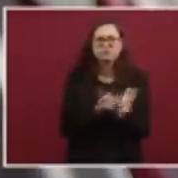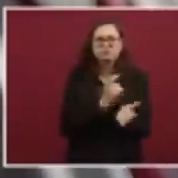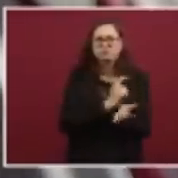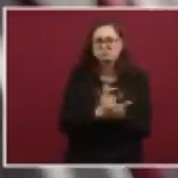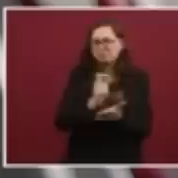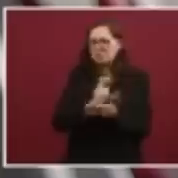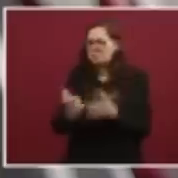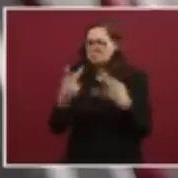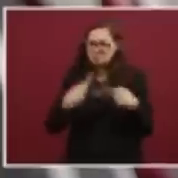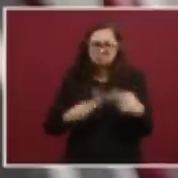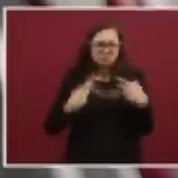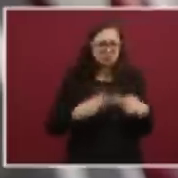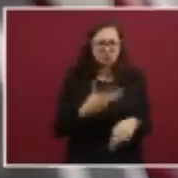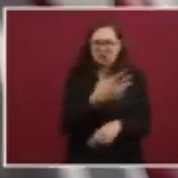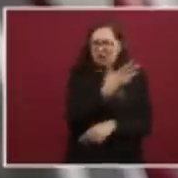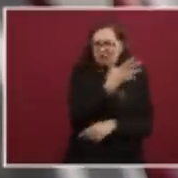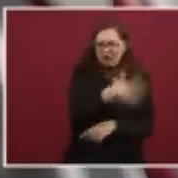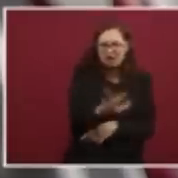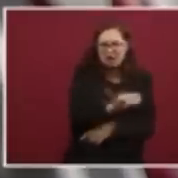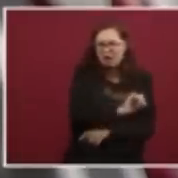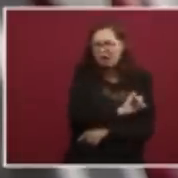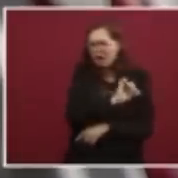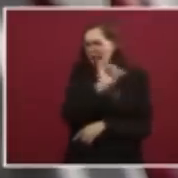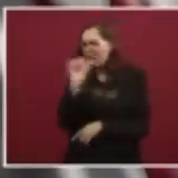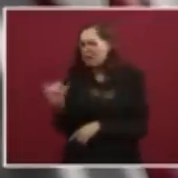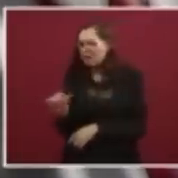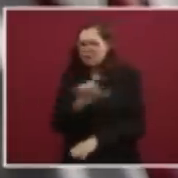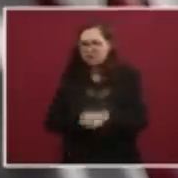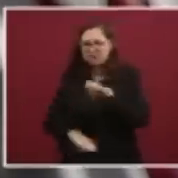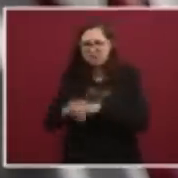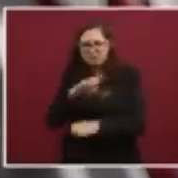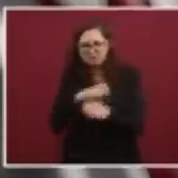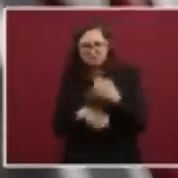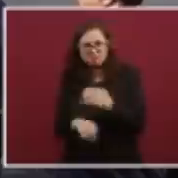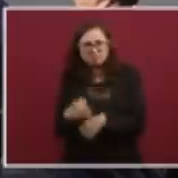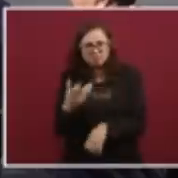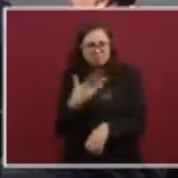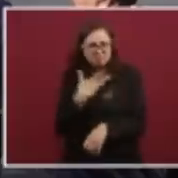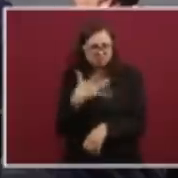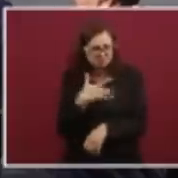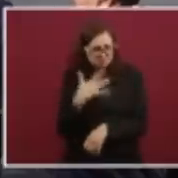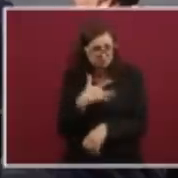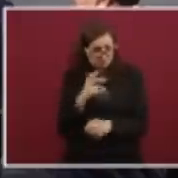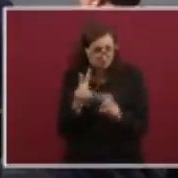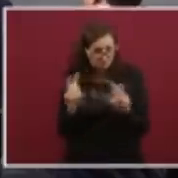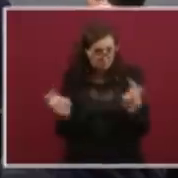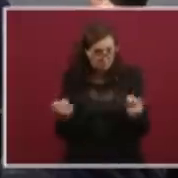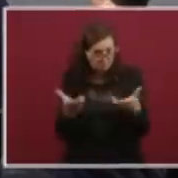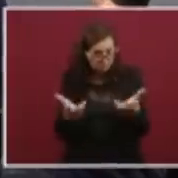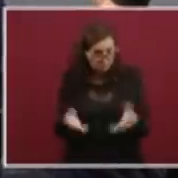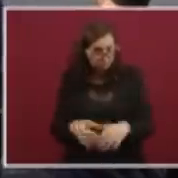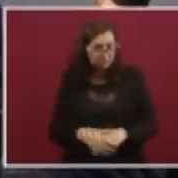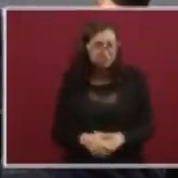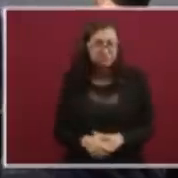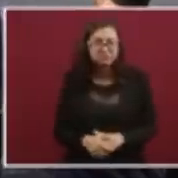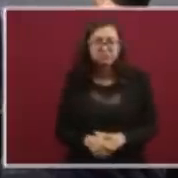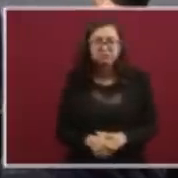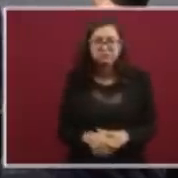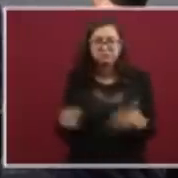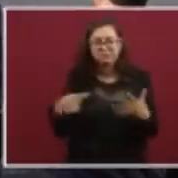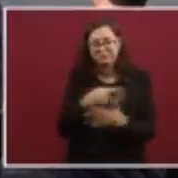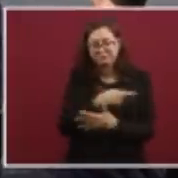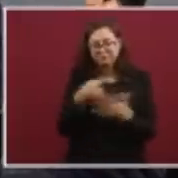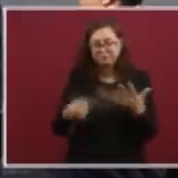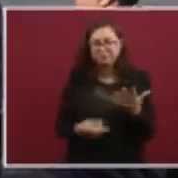gente pues común y corriente hasta los grandes empresarios? ¿Se tiene previsto ese tema? Serían mis